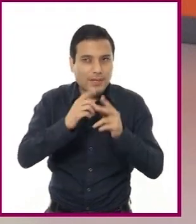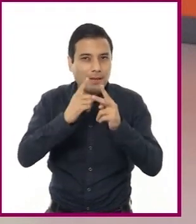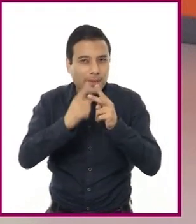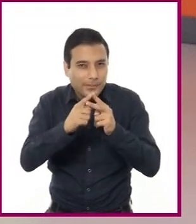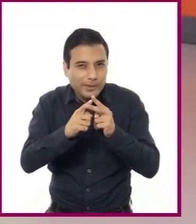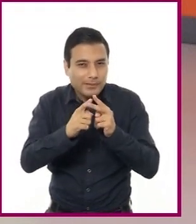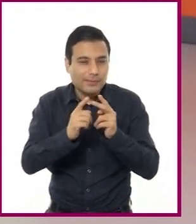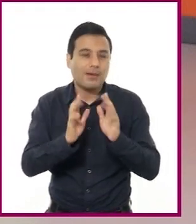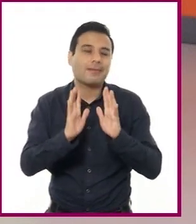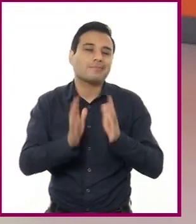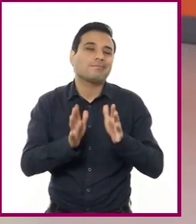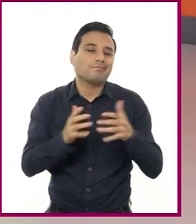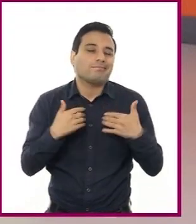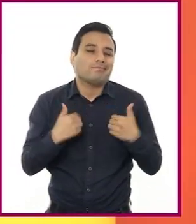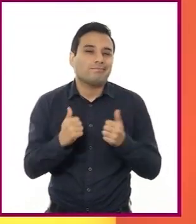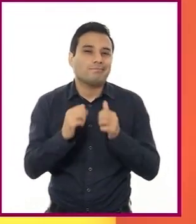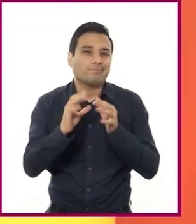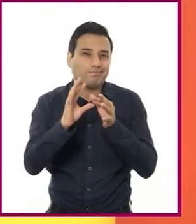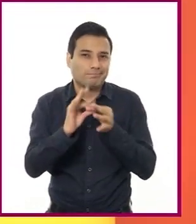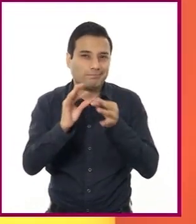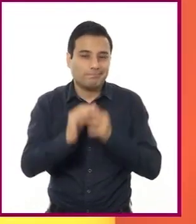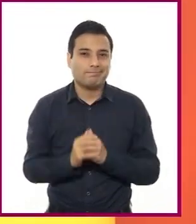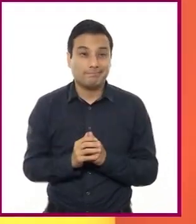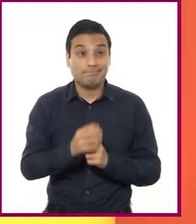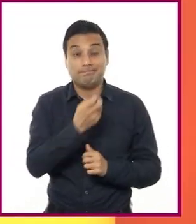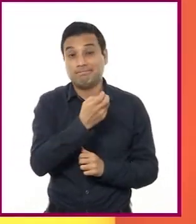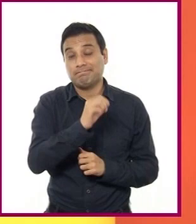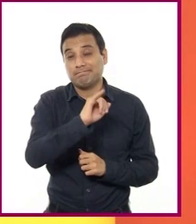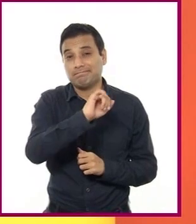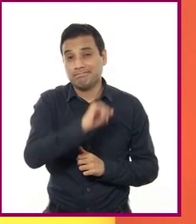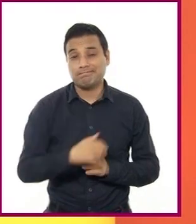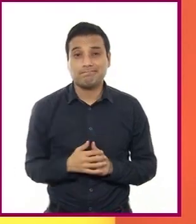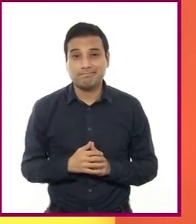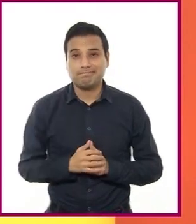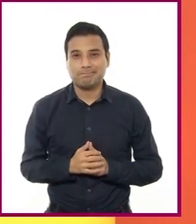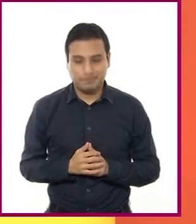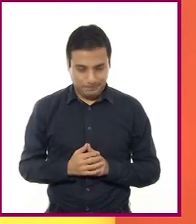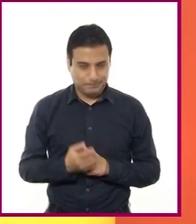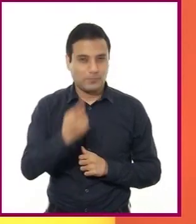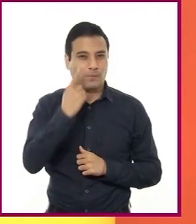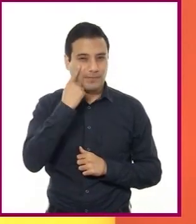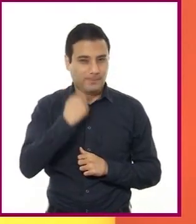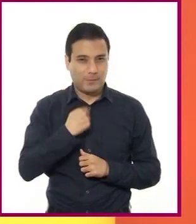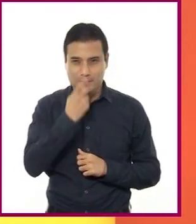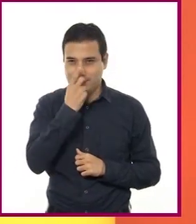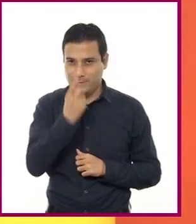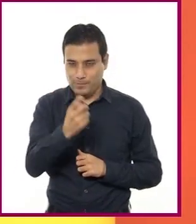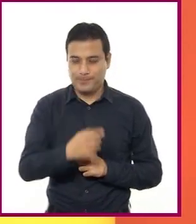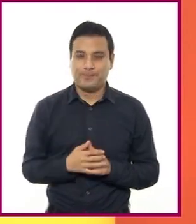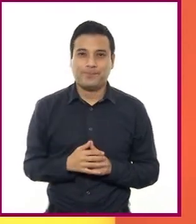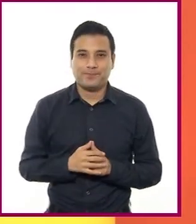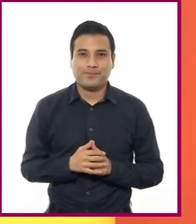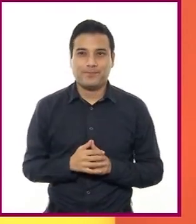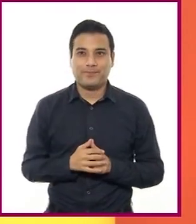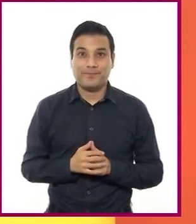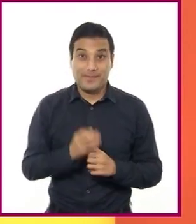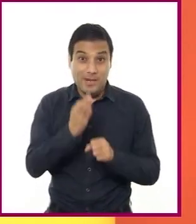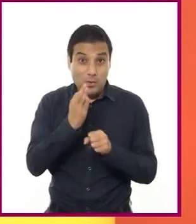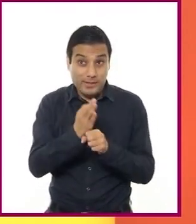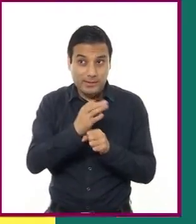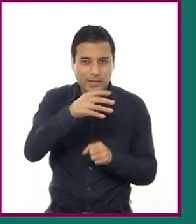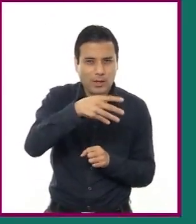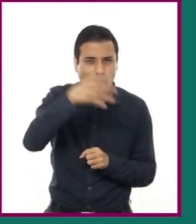explicar este fenómeno. Tienes razón, Leslie. Déjame decirte que el tipo de arco iris del que estamos